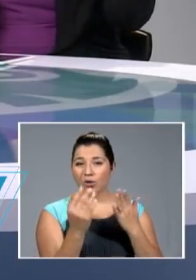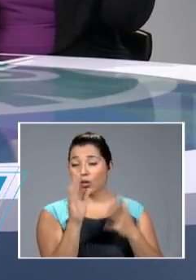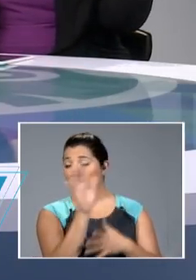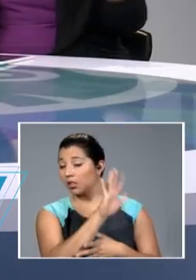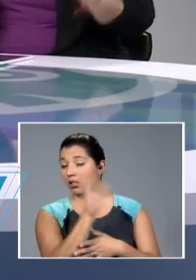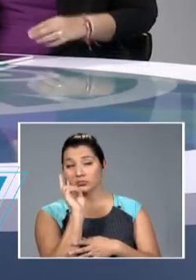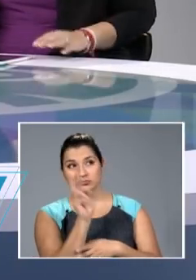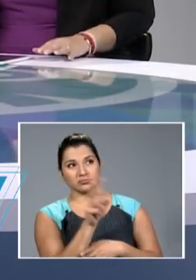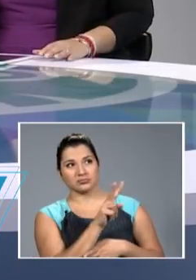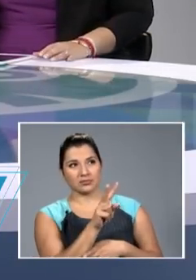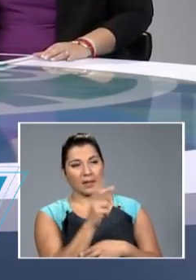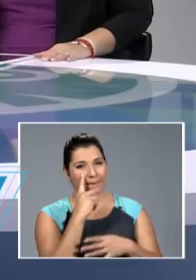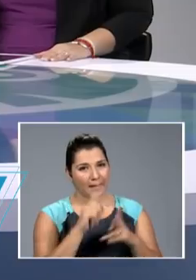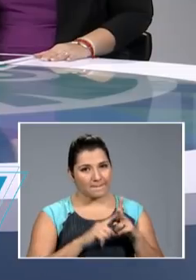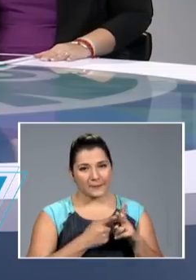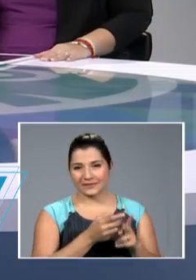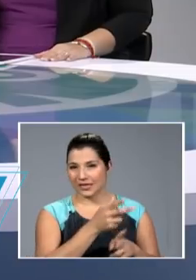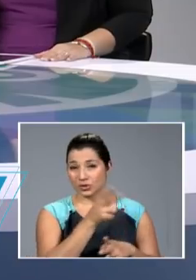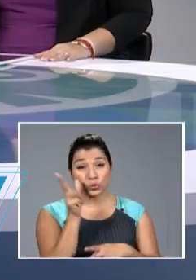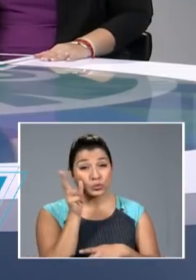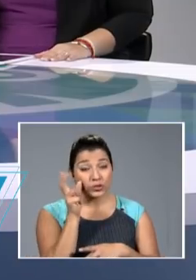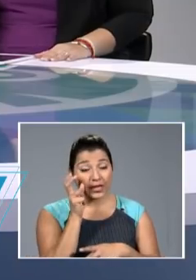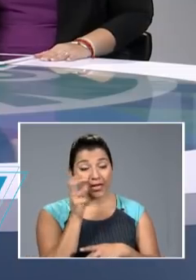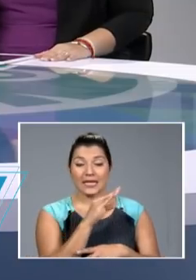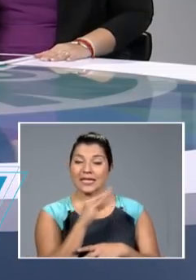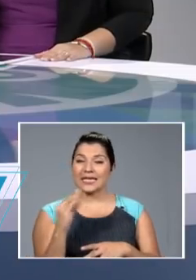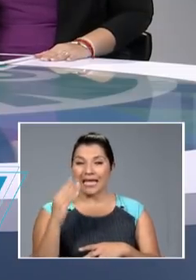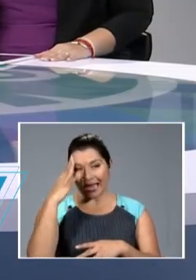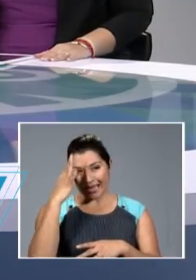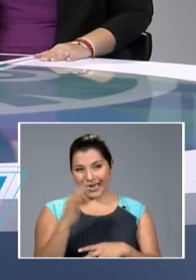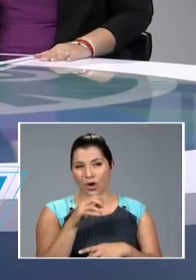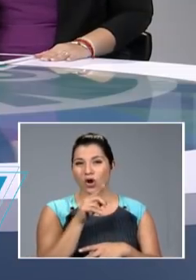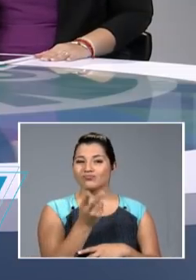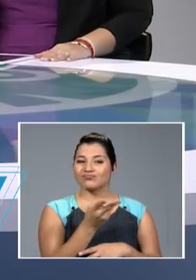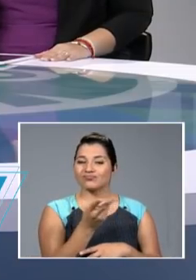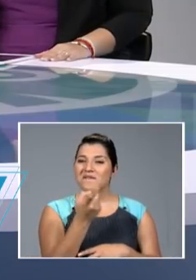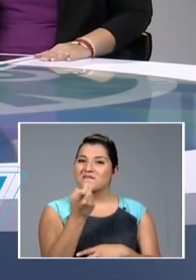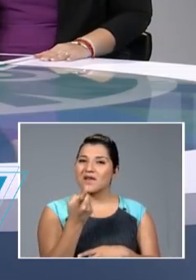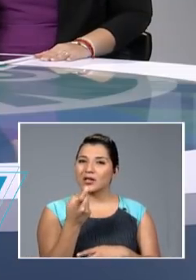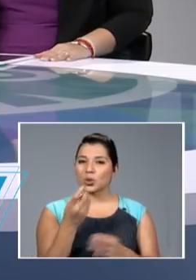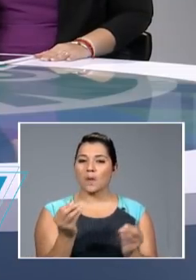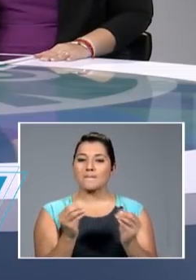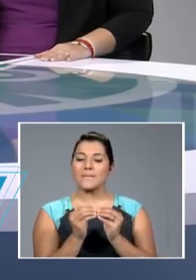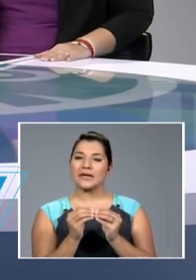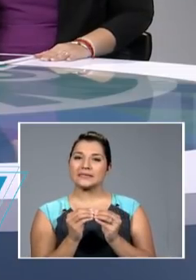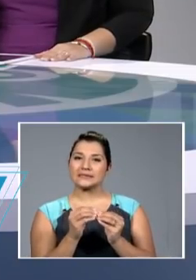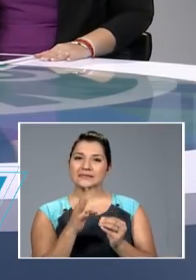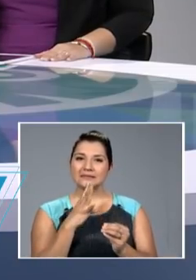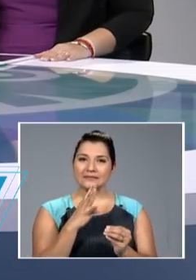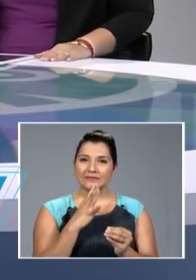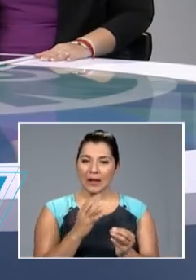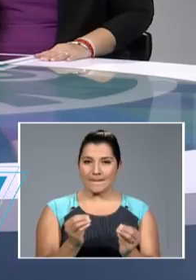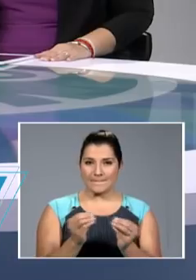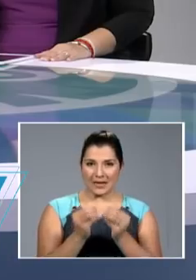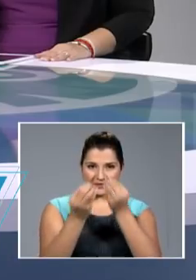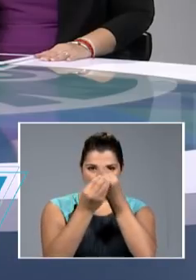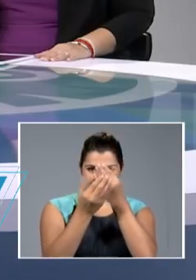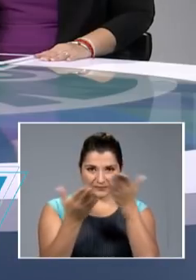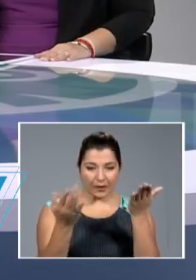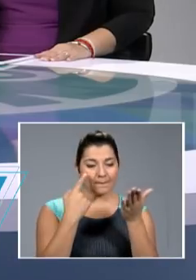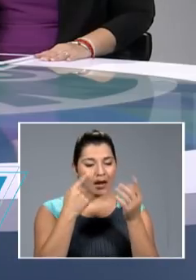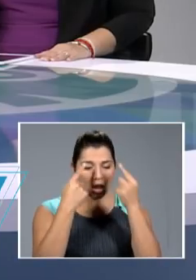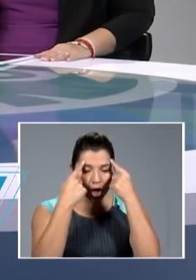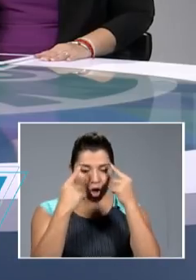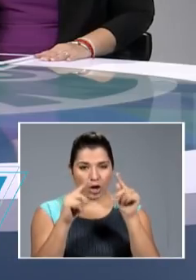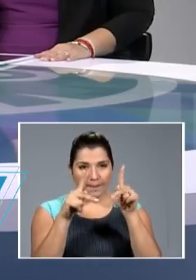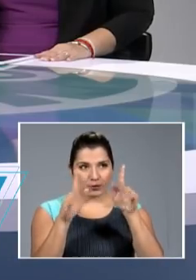escuchar. Y yo creo que a veces se confundieron y no lograron, lo